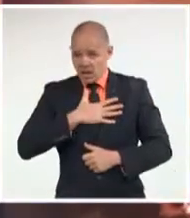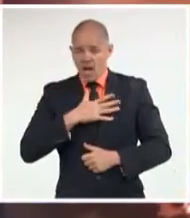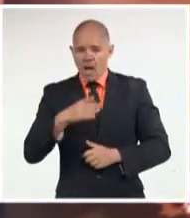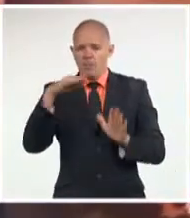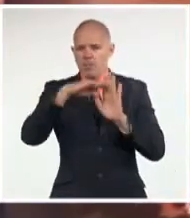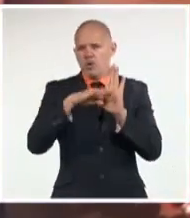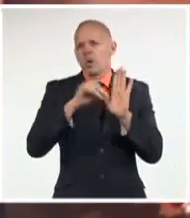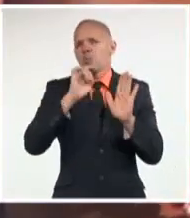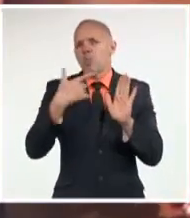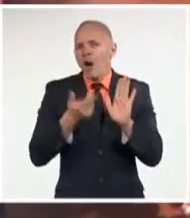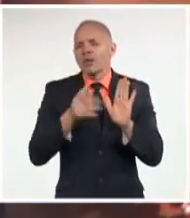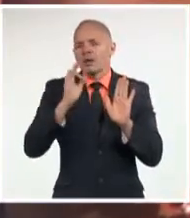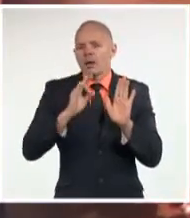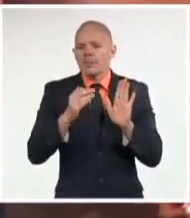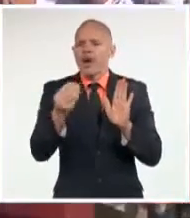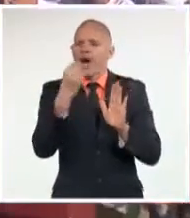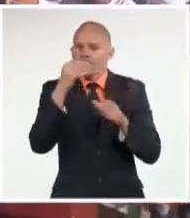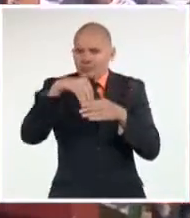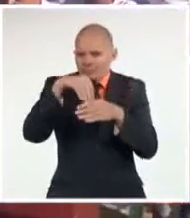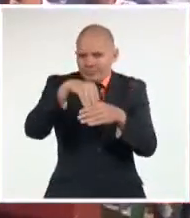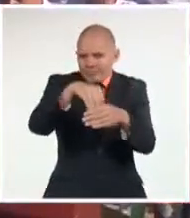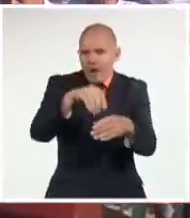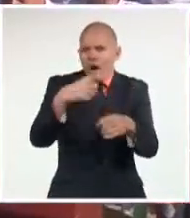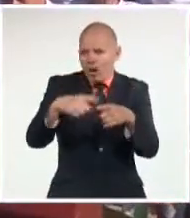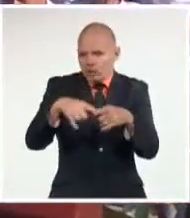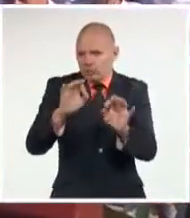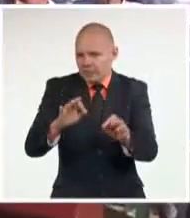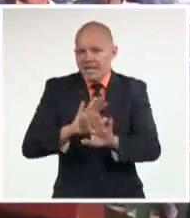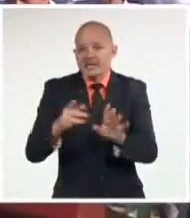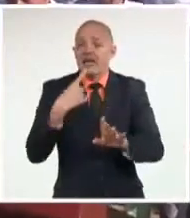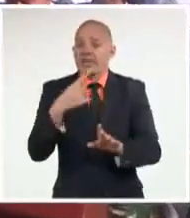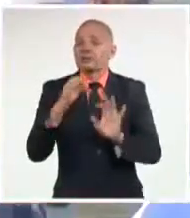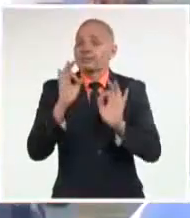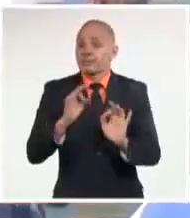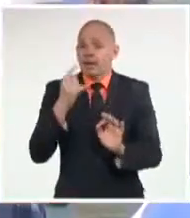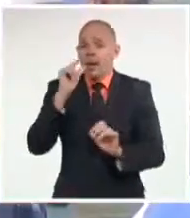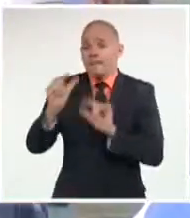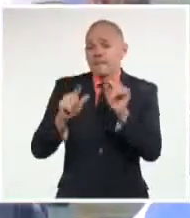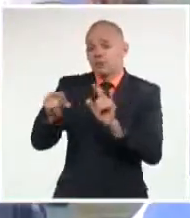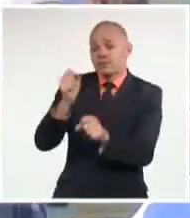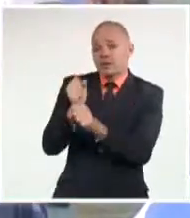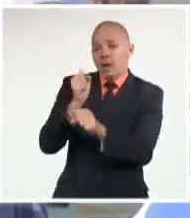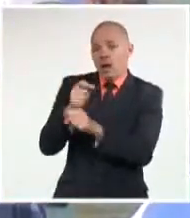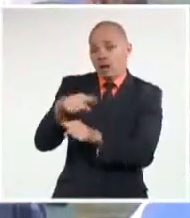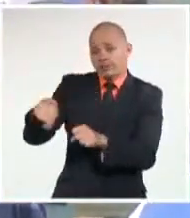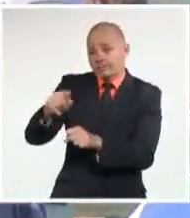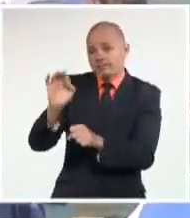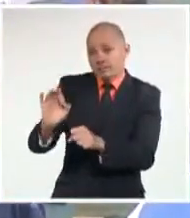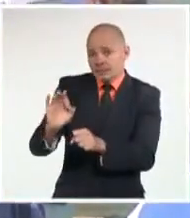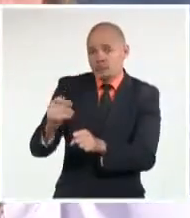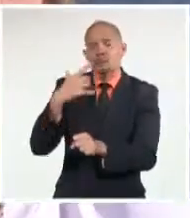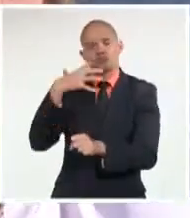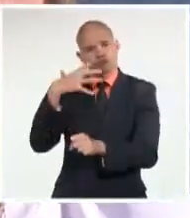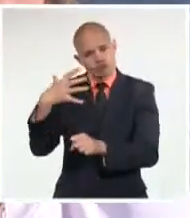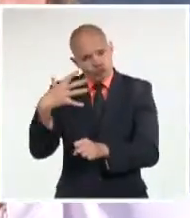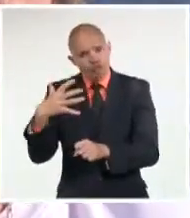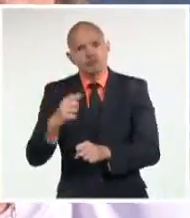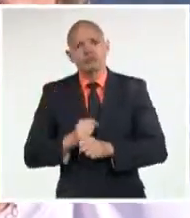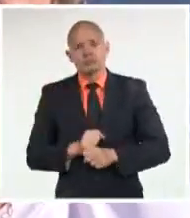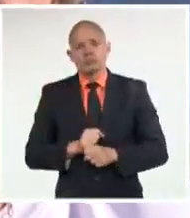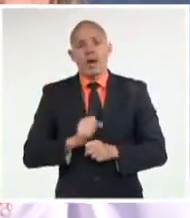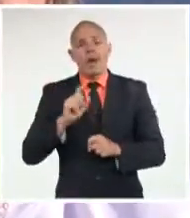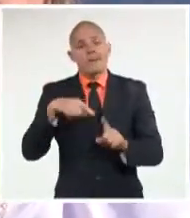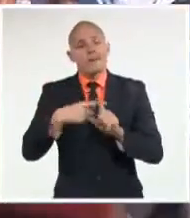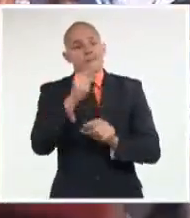agricultura urbana, suburbana y familiar resaltó la labor de todos los trabajadores del sector y de todas las personas